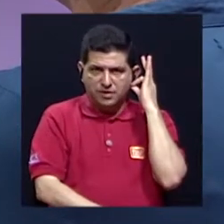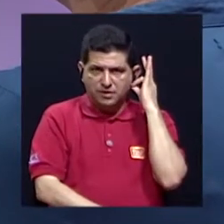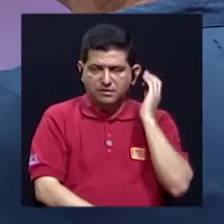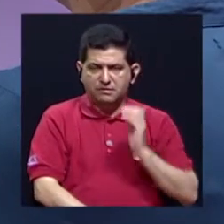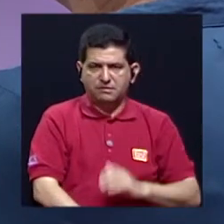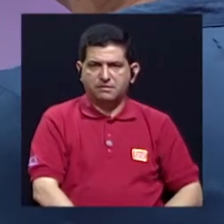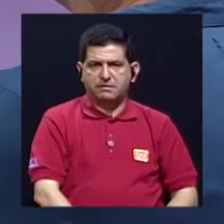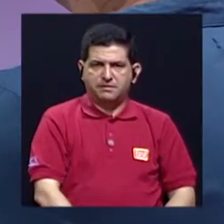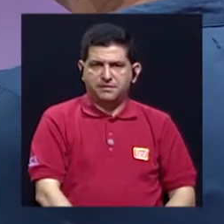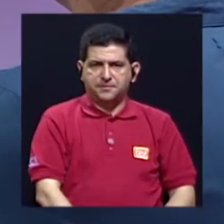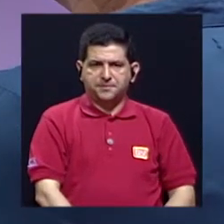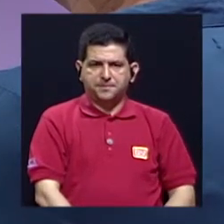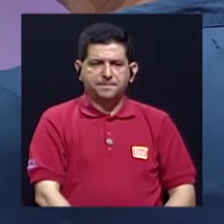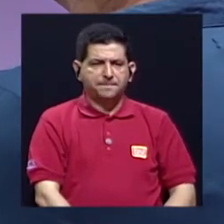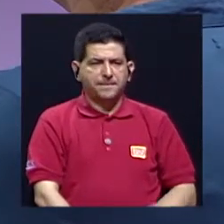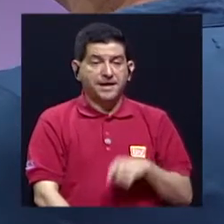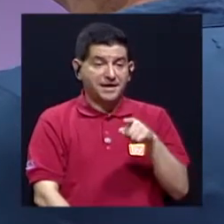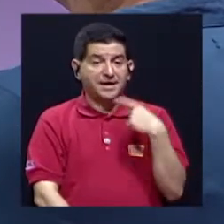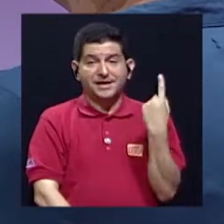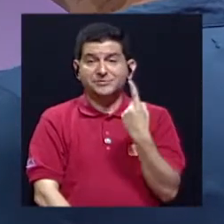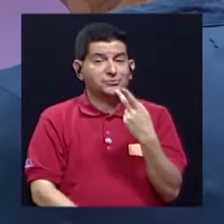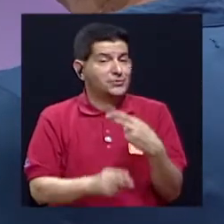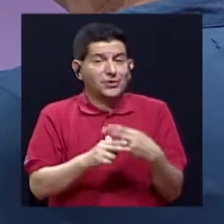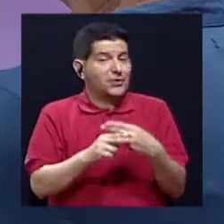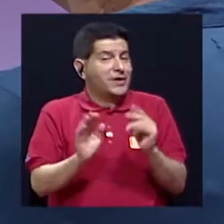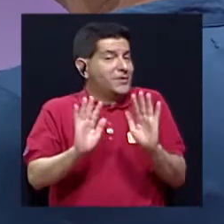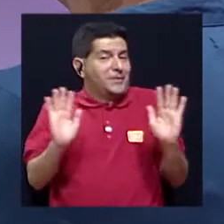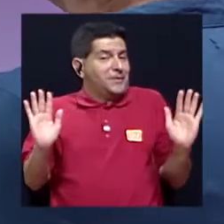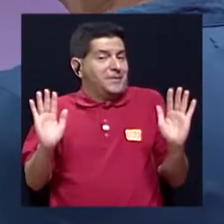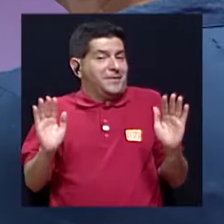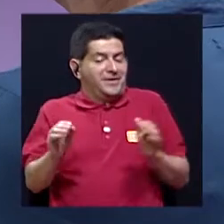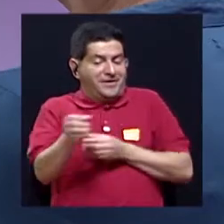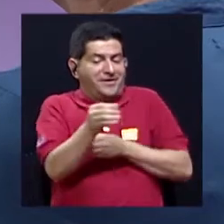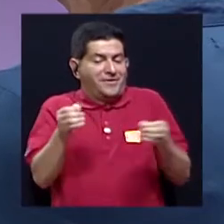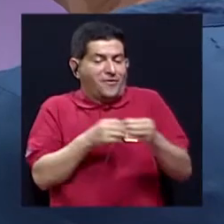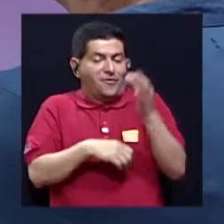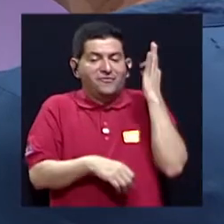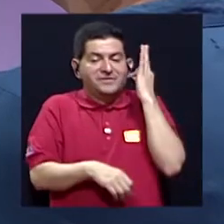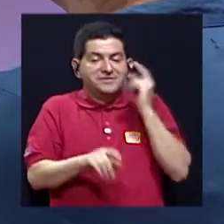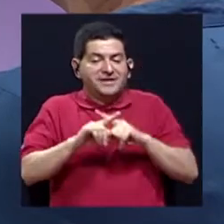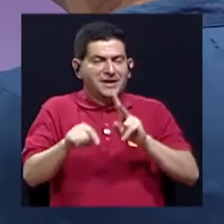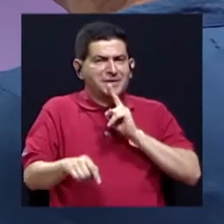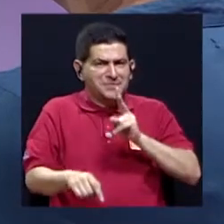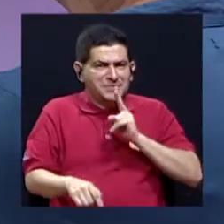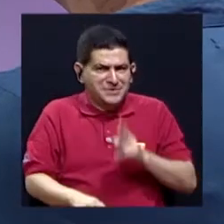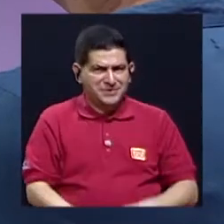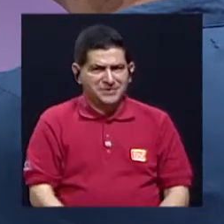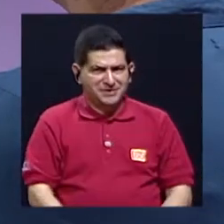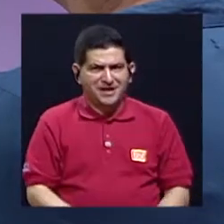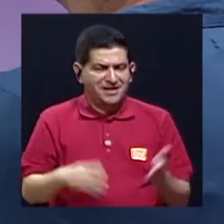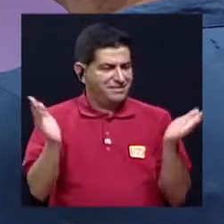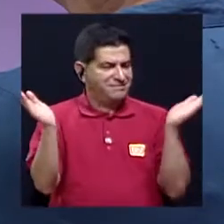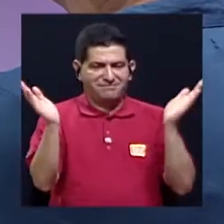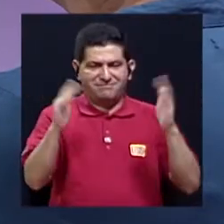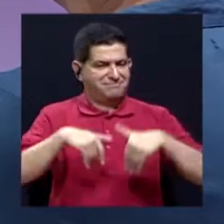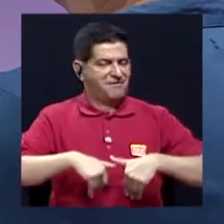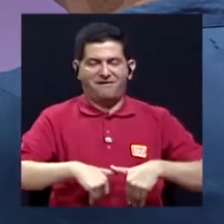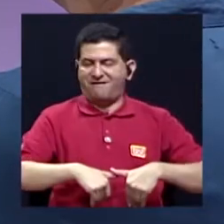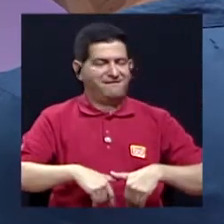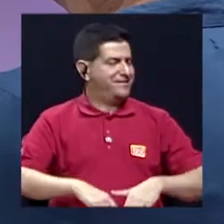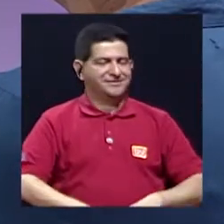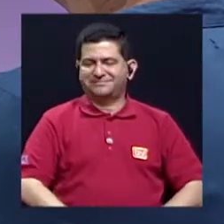que... Voy a dejarlo ahí con el nombre, Oficina de la Mujer, pero realmente no hay